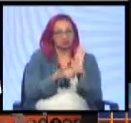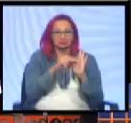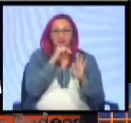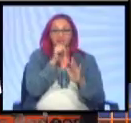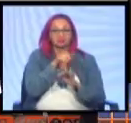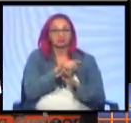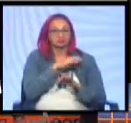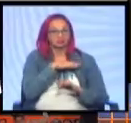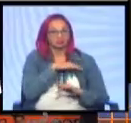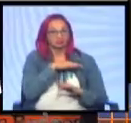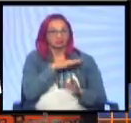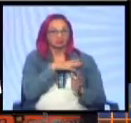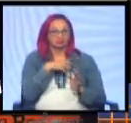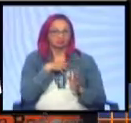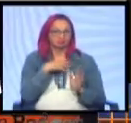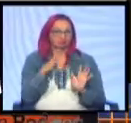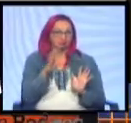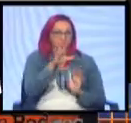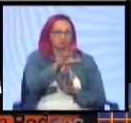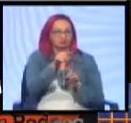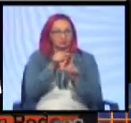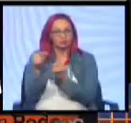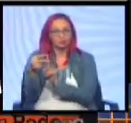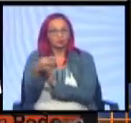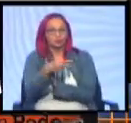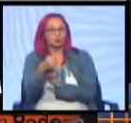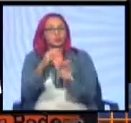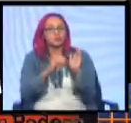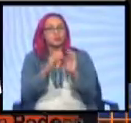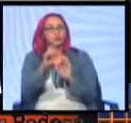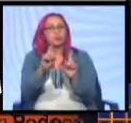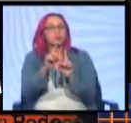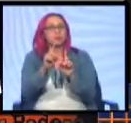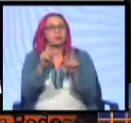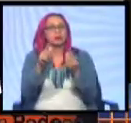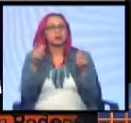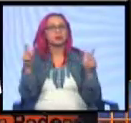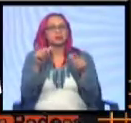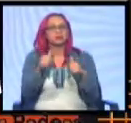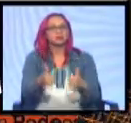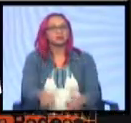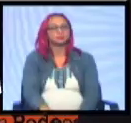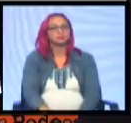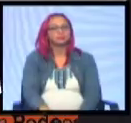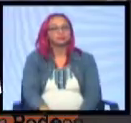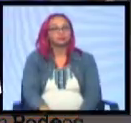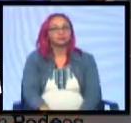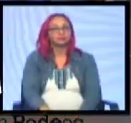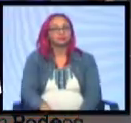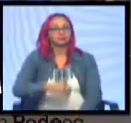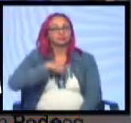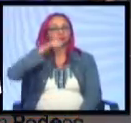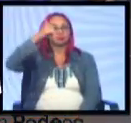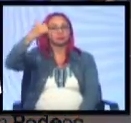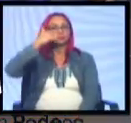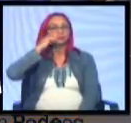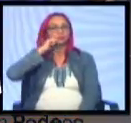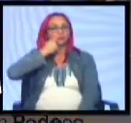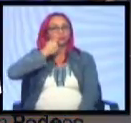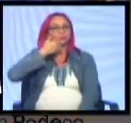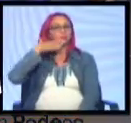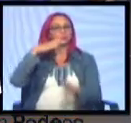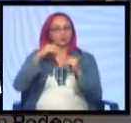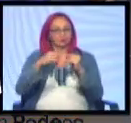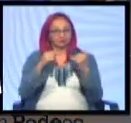para lucrar desde el punto de vista comercial, sino para engrandecer esa asociación. Muy bien, tenemos otra llamada anónima. Muy buenas